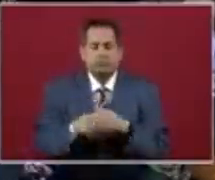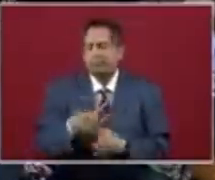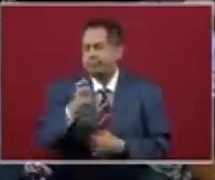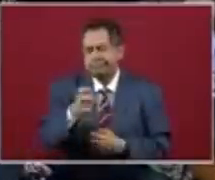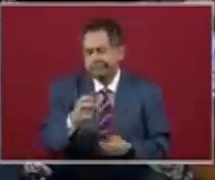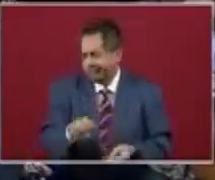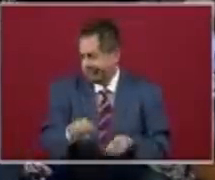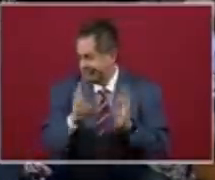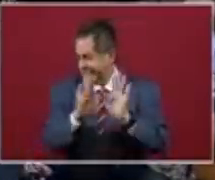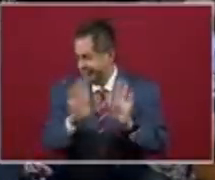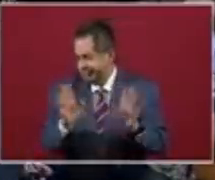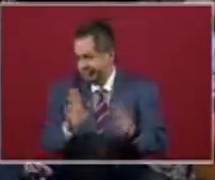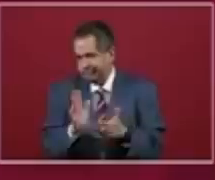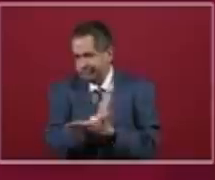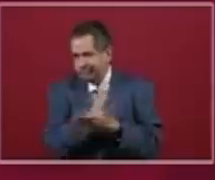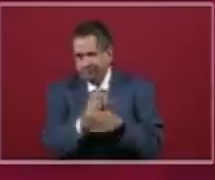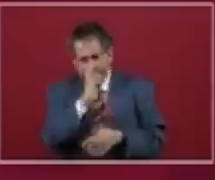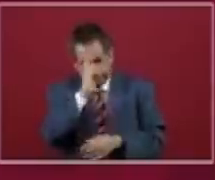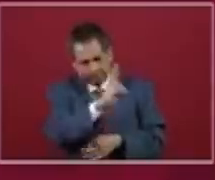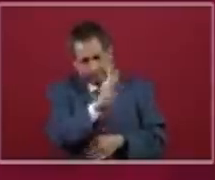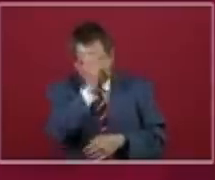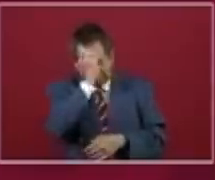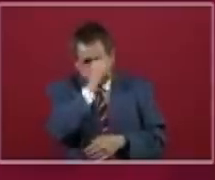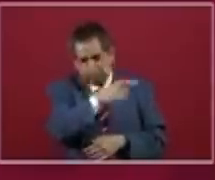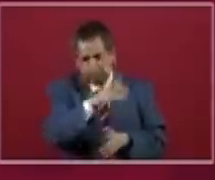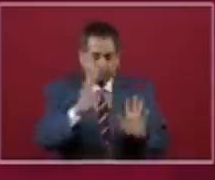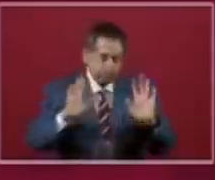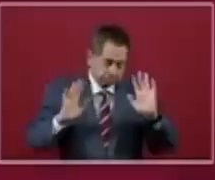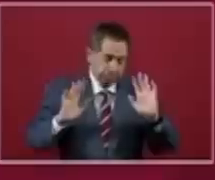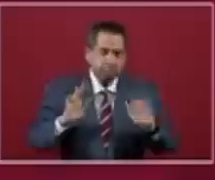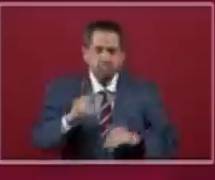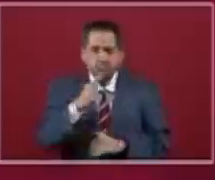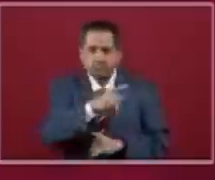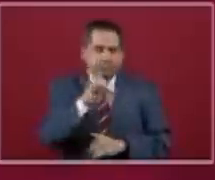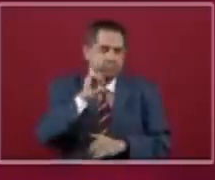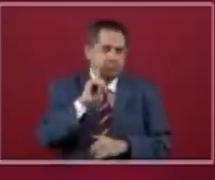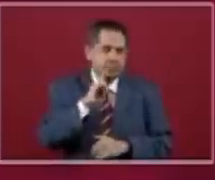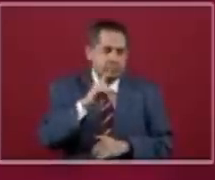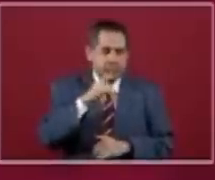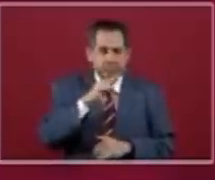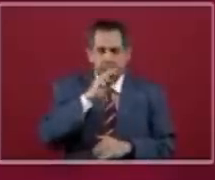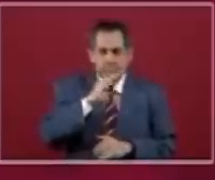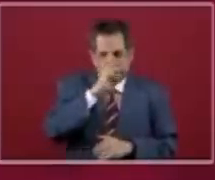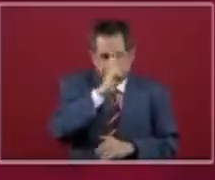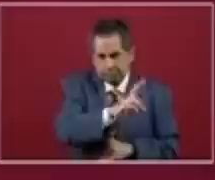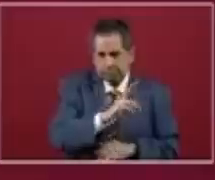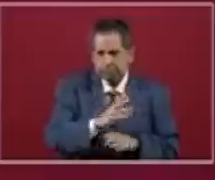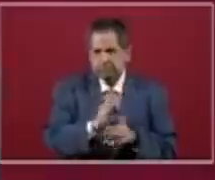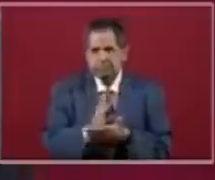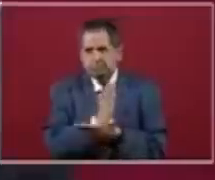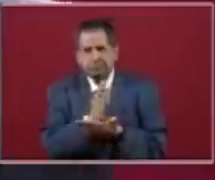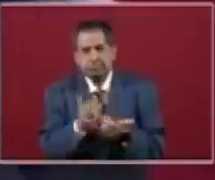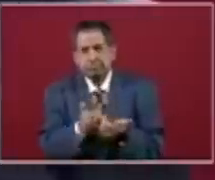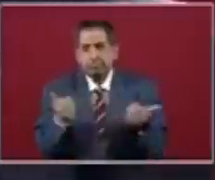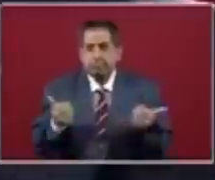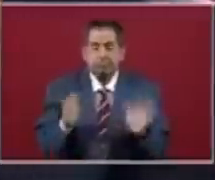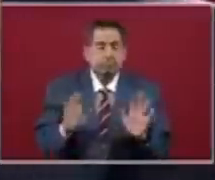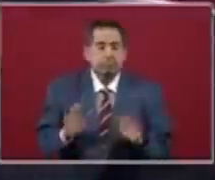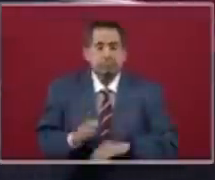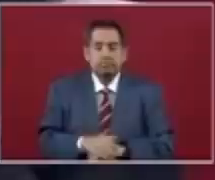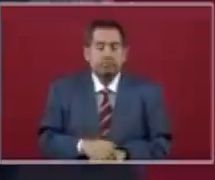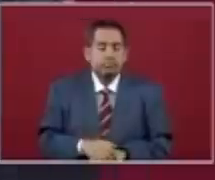asunto. Respeto mucho la opinión de la señora, pero eso es parte de